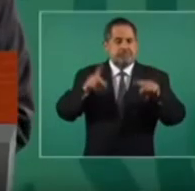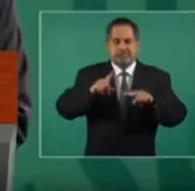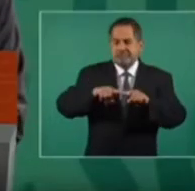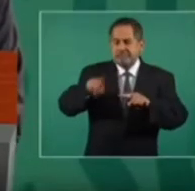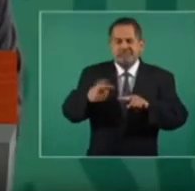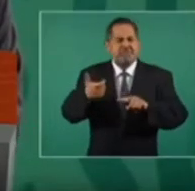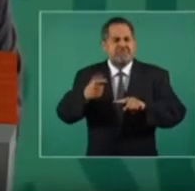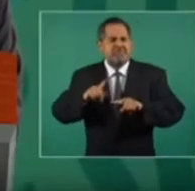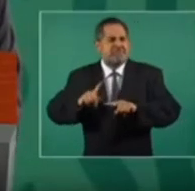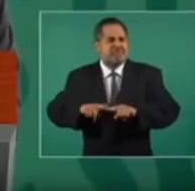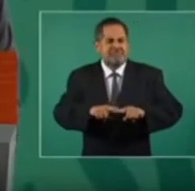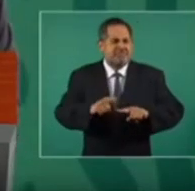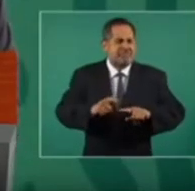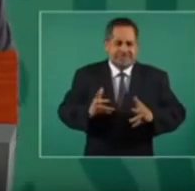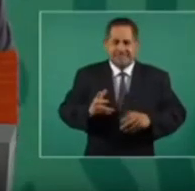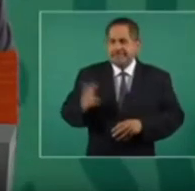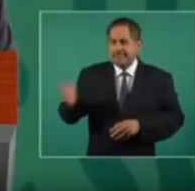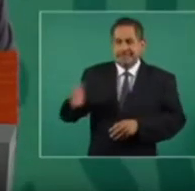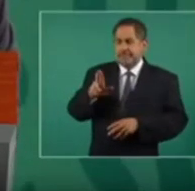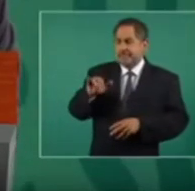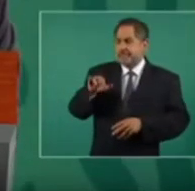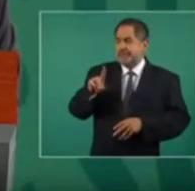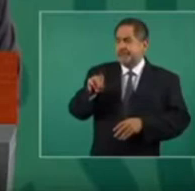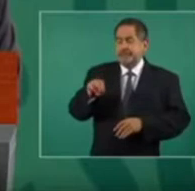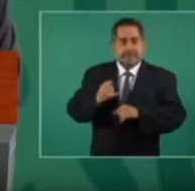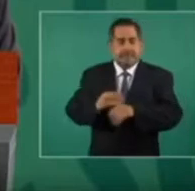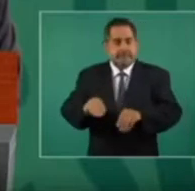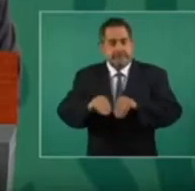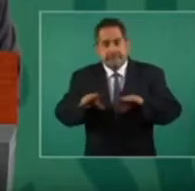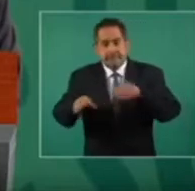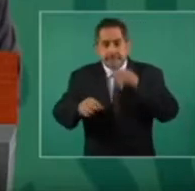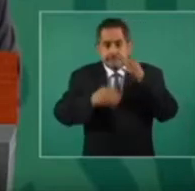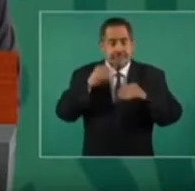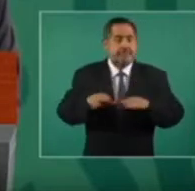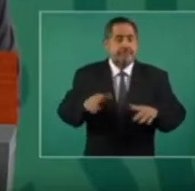Ricardo Sheffield va a informarnos y